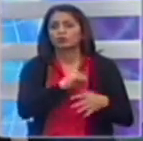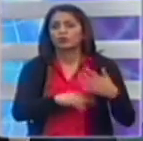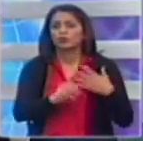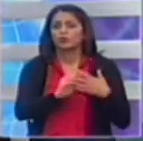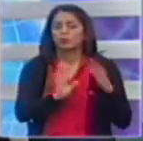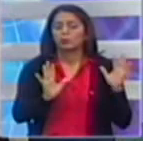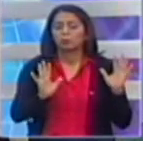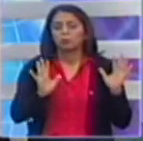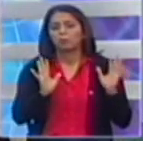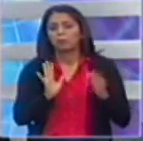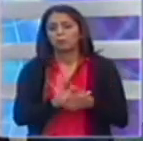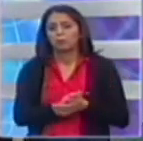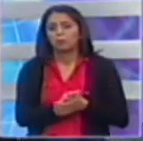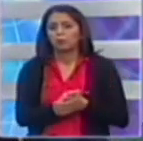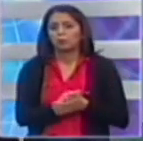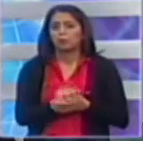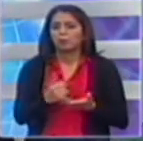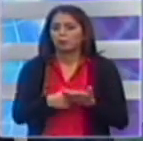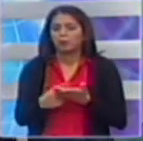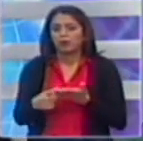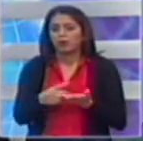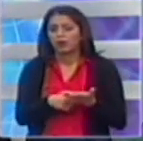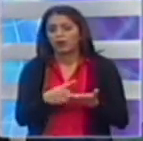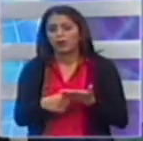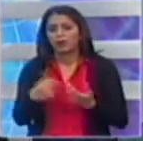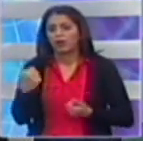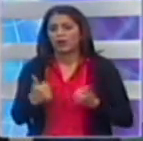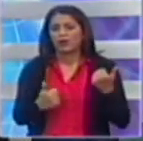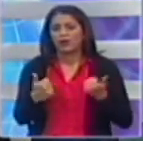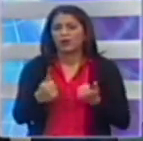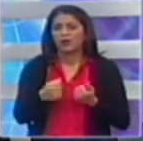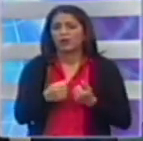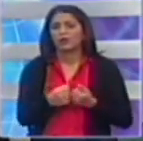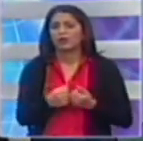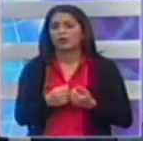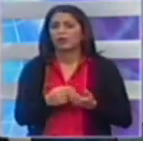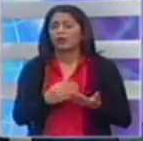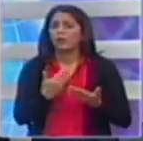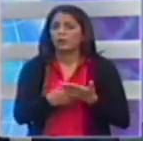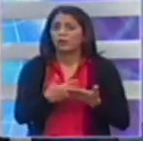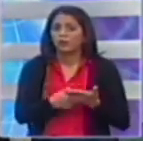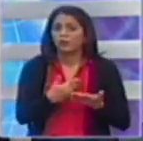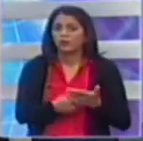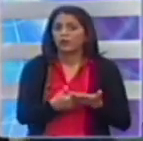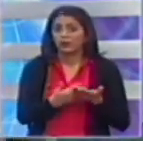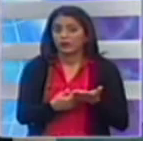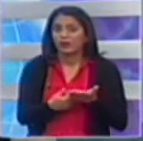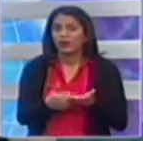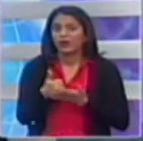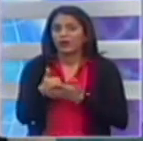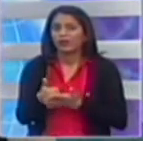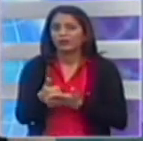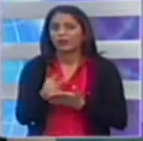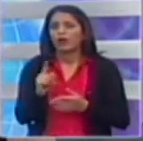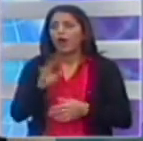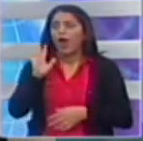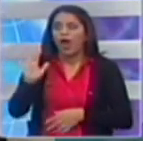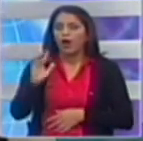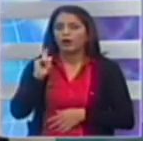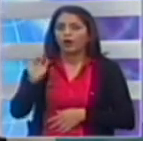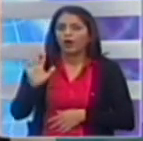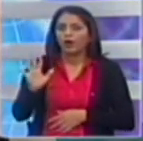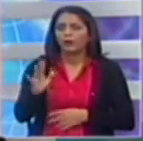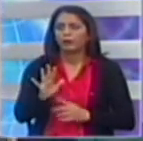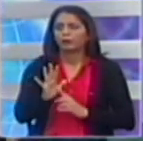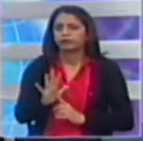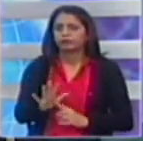de un escenario de debate o de contexto de que no tenga nada que ver con propuestas, sino solo con amenazas y con sátiras y con desprestigios